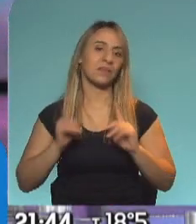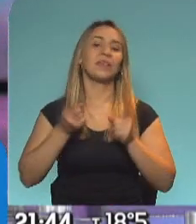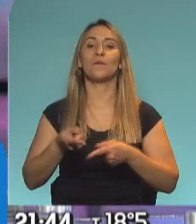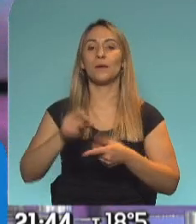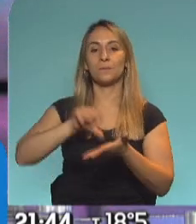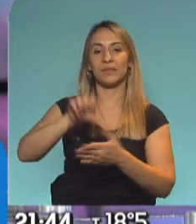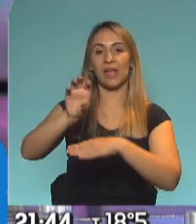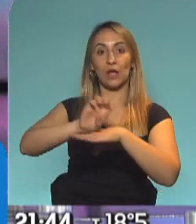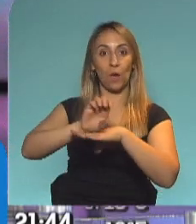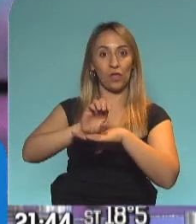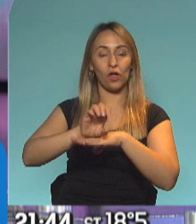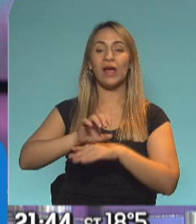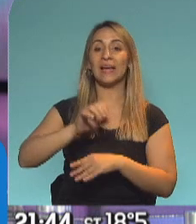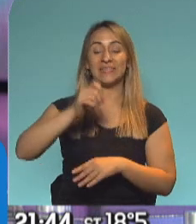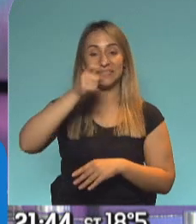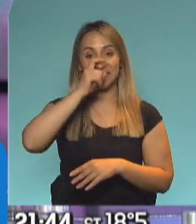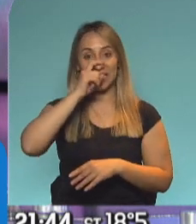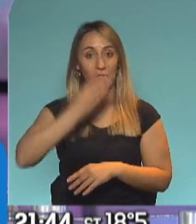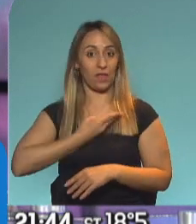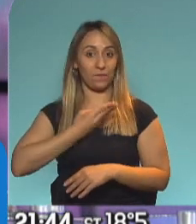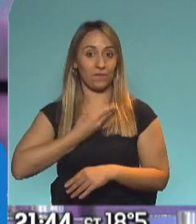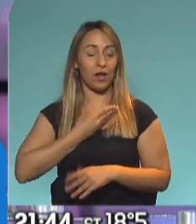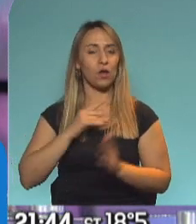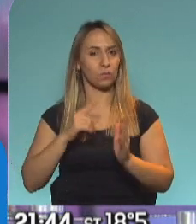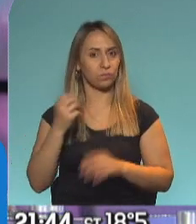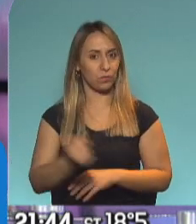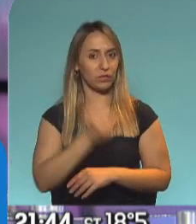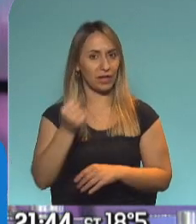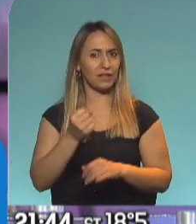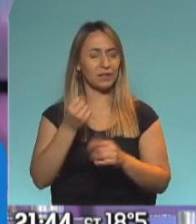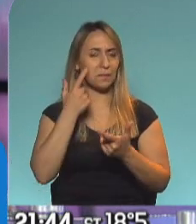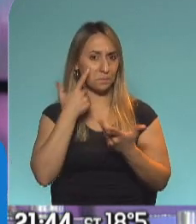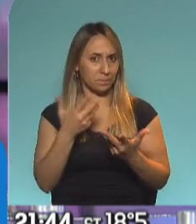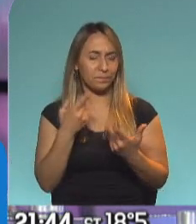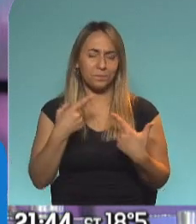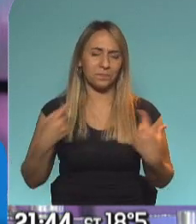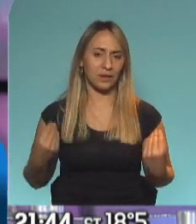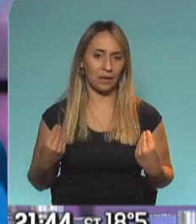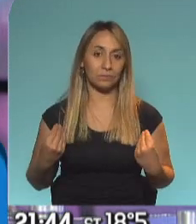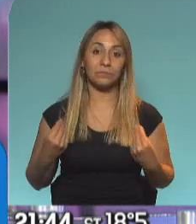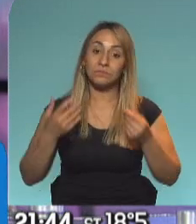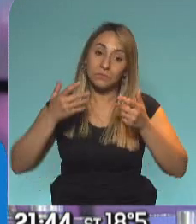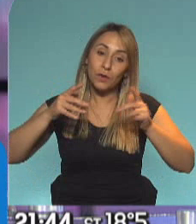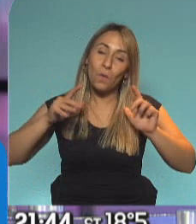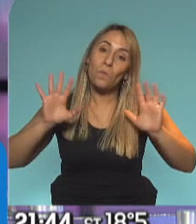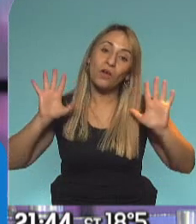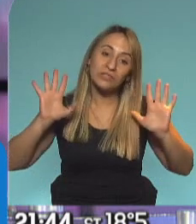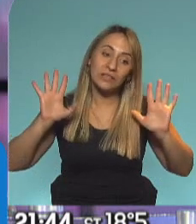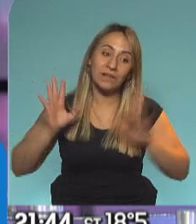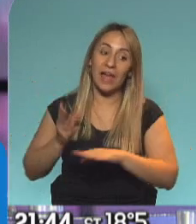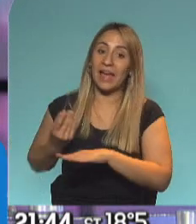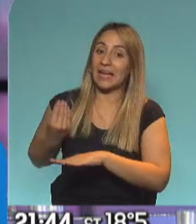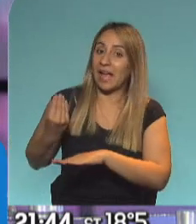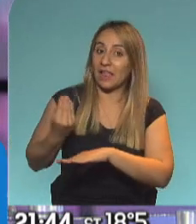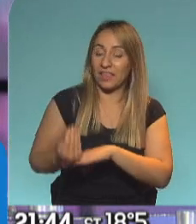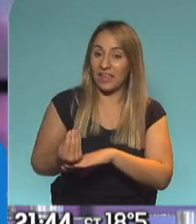el 7 de febrero y en este caso es importante resaltar que tenemos a uno de los posibles, si lo digo de esta manera, candidatos